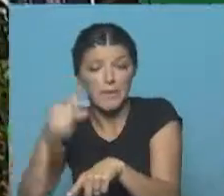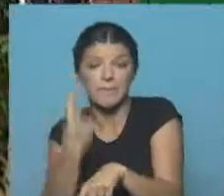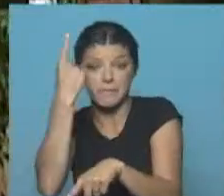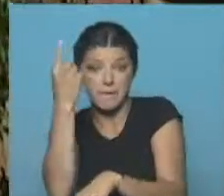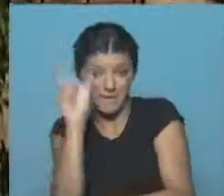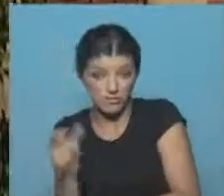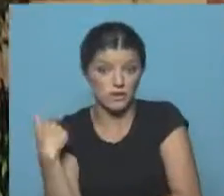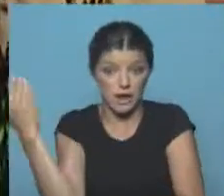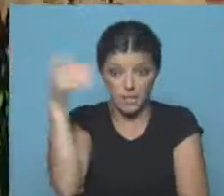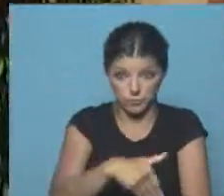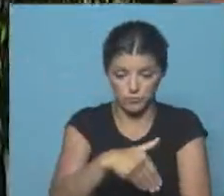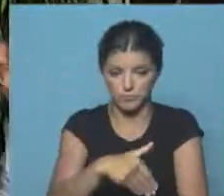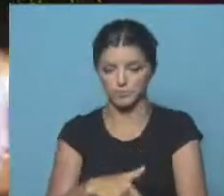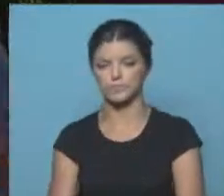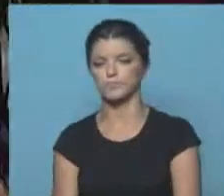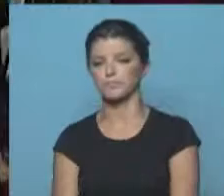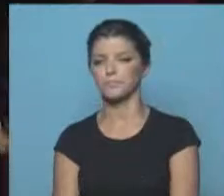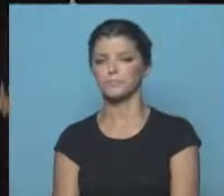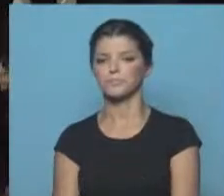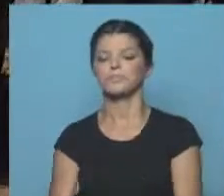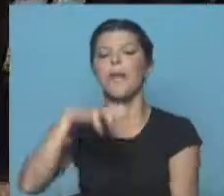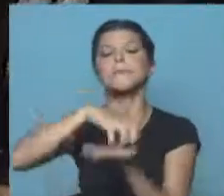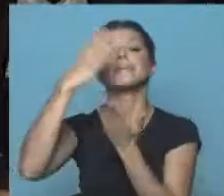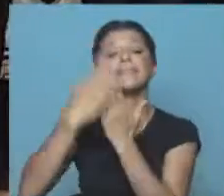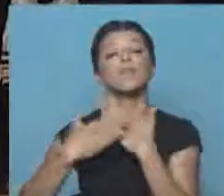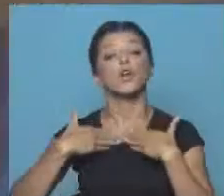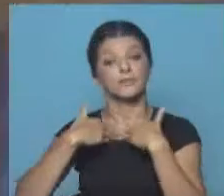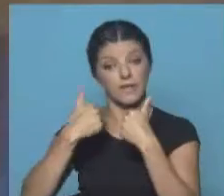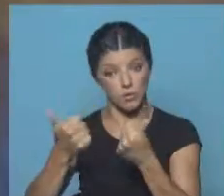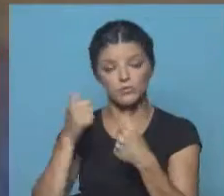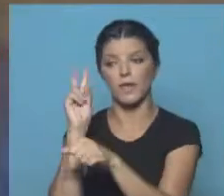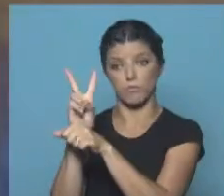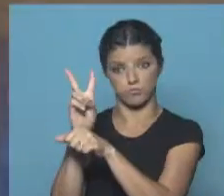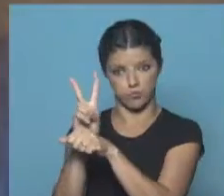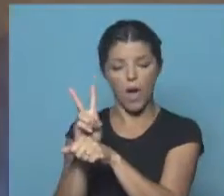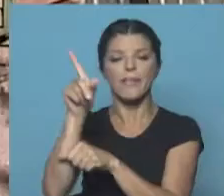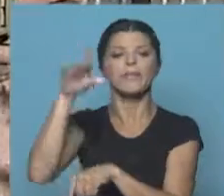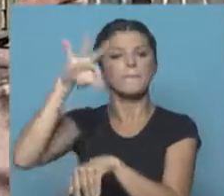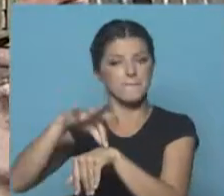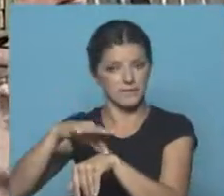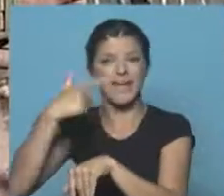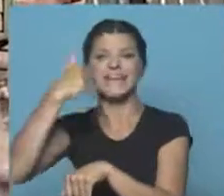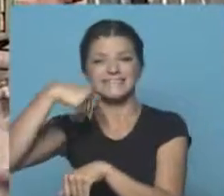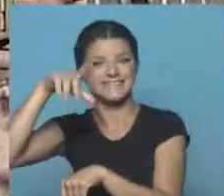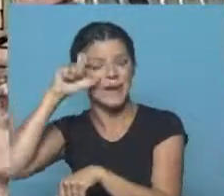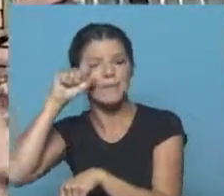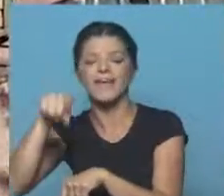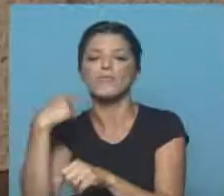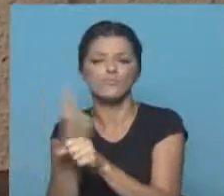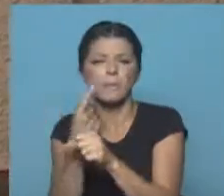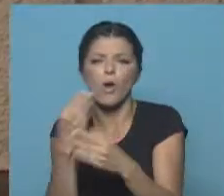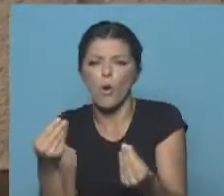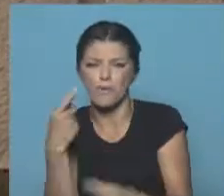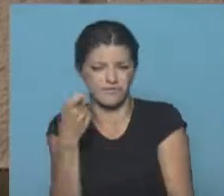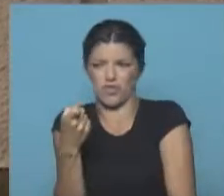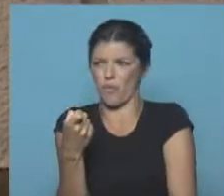persona que lo vio. El Ministerio de Salud de la ciudad salió oficialmente en defensa de la médica del SAME con una versión que no explica cómo no advirtió el orificio